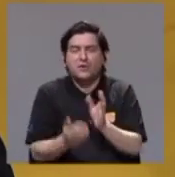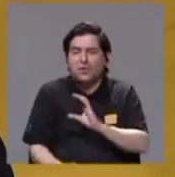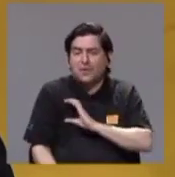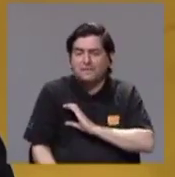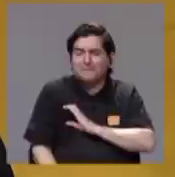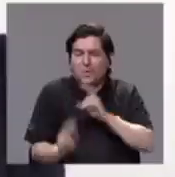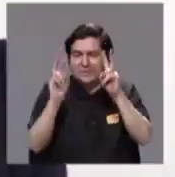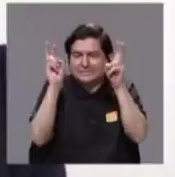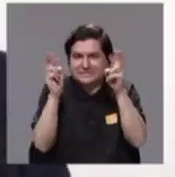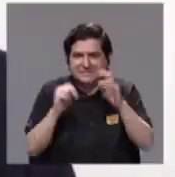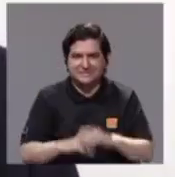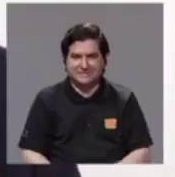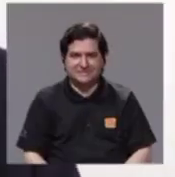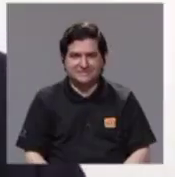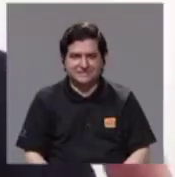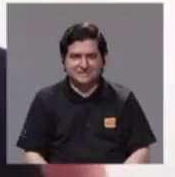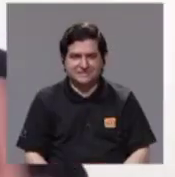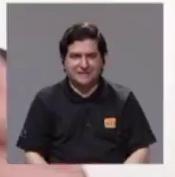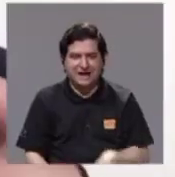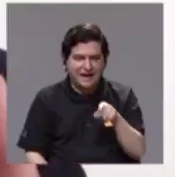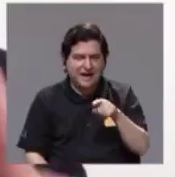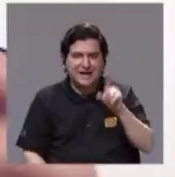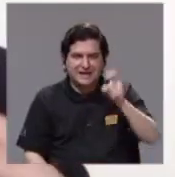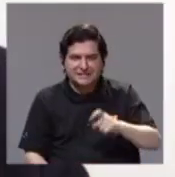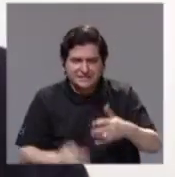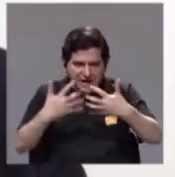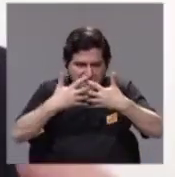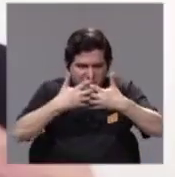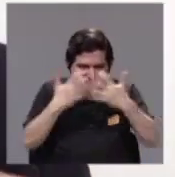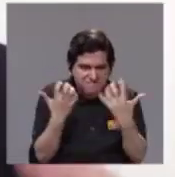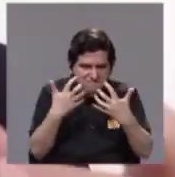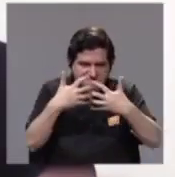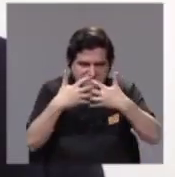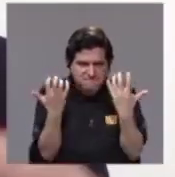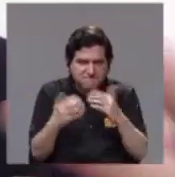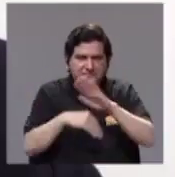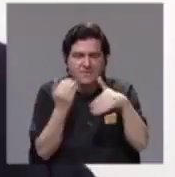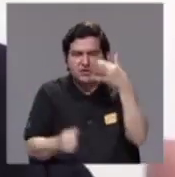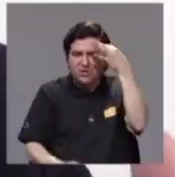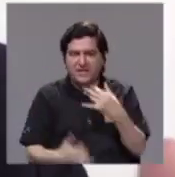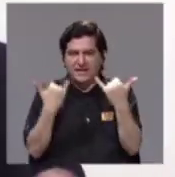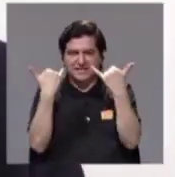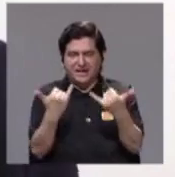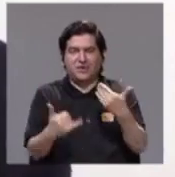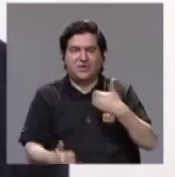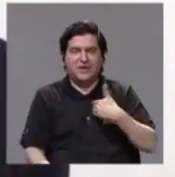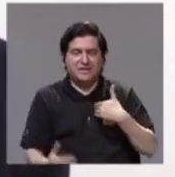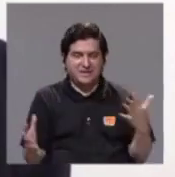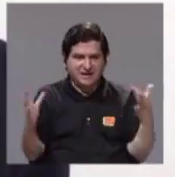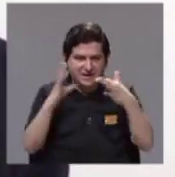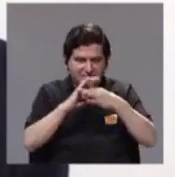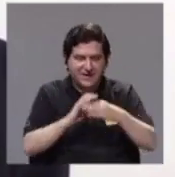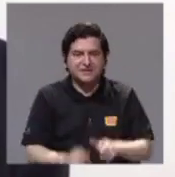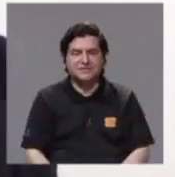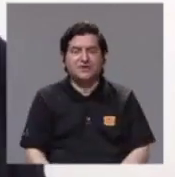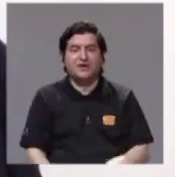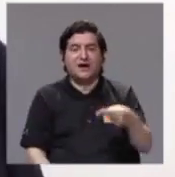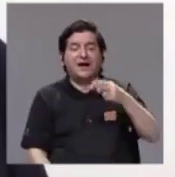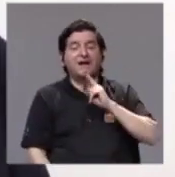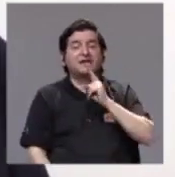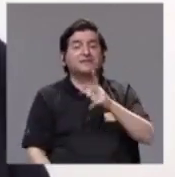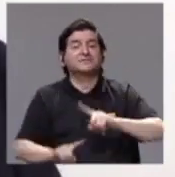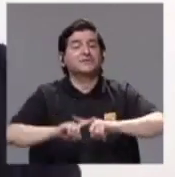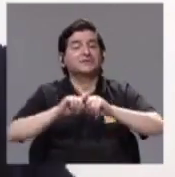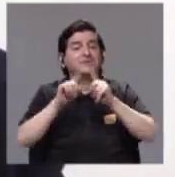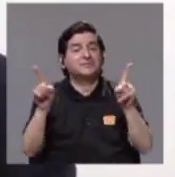libro policíaco, ¿no? Porque hay que desmontar todas las creencias que tenemos alrededor de la historia